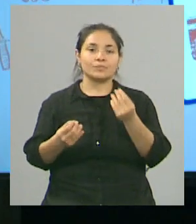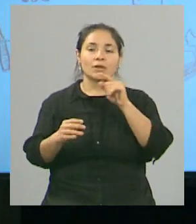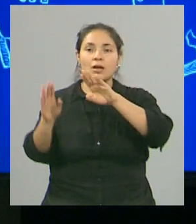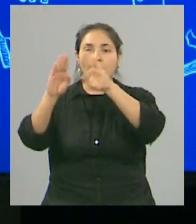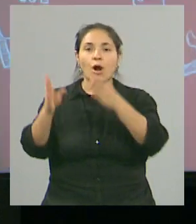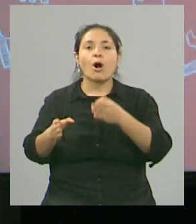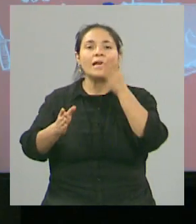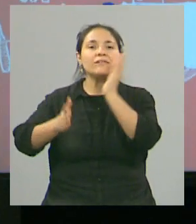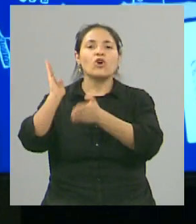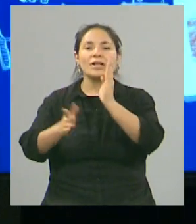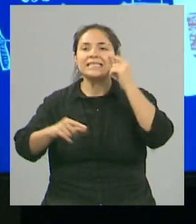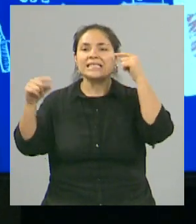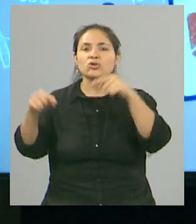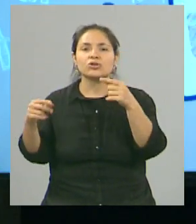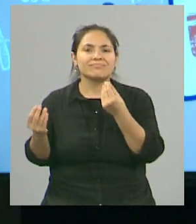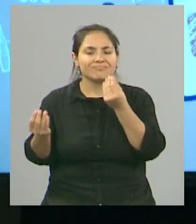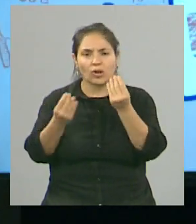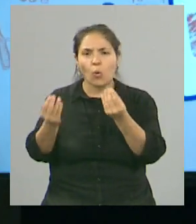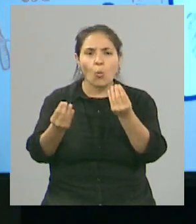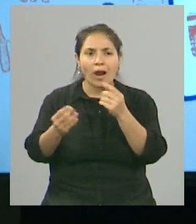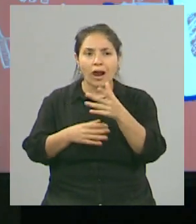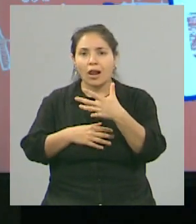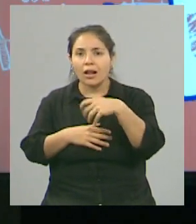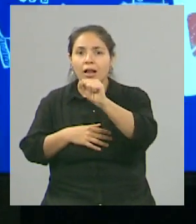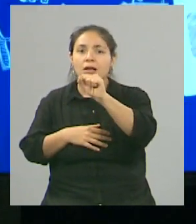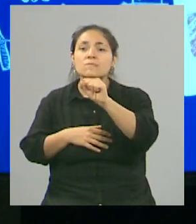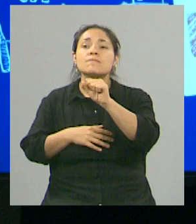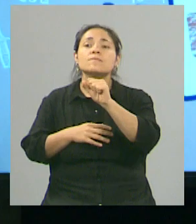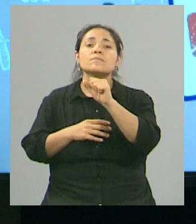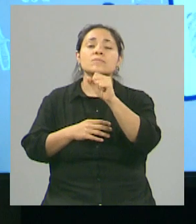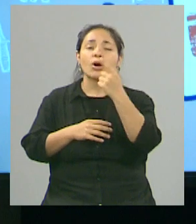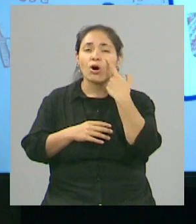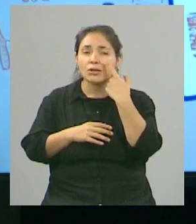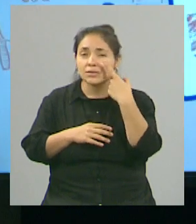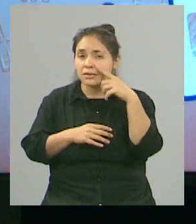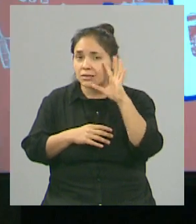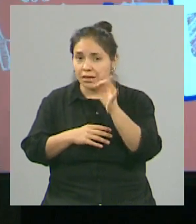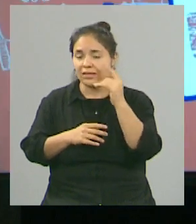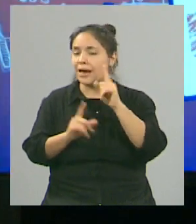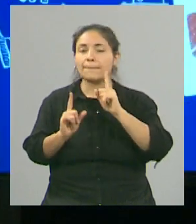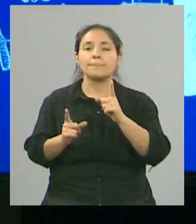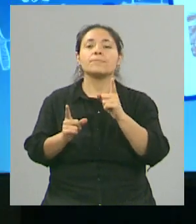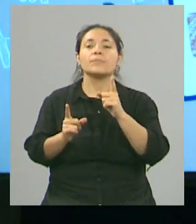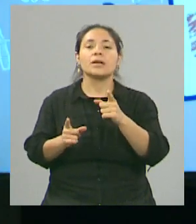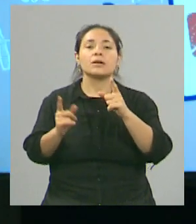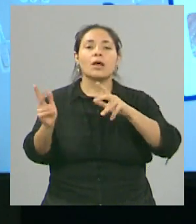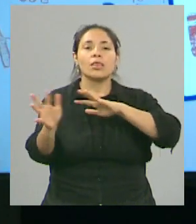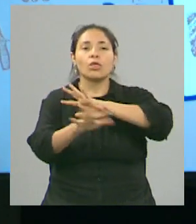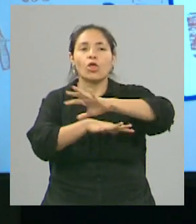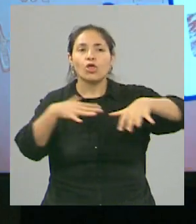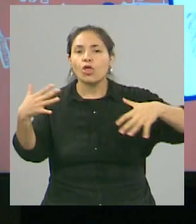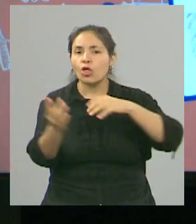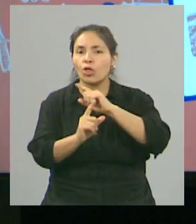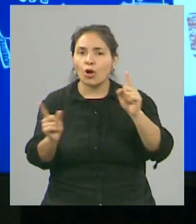institucional, cuál es la especificidad de esa violencia y también no mezclarlas con el resto de las otras